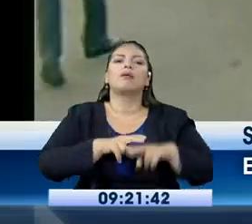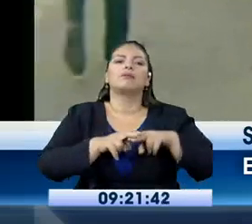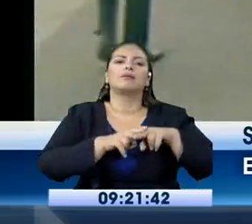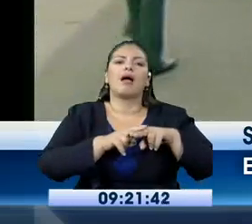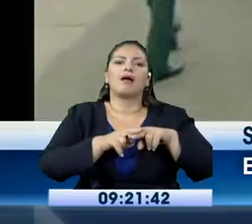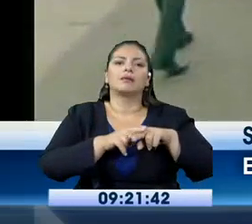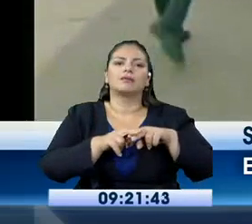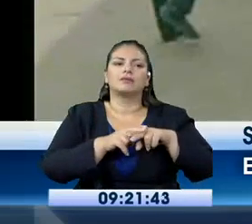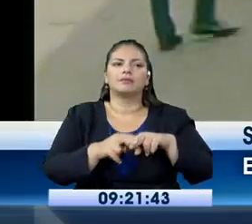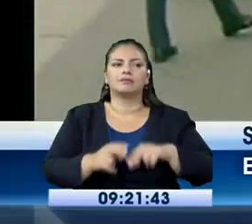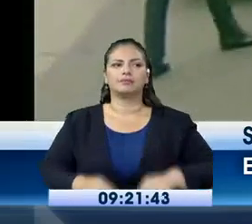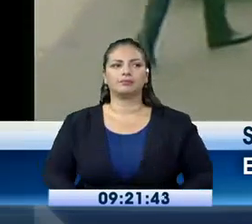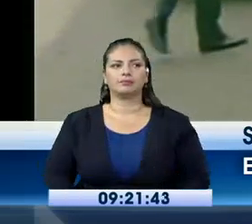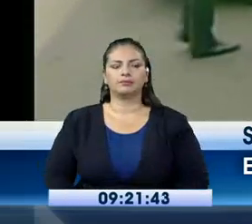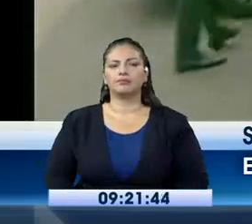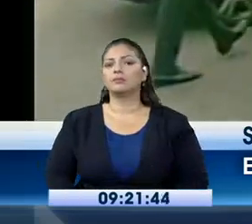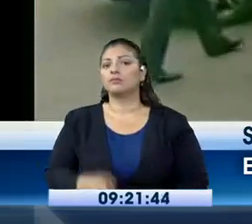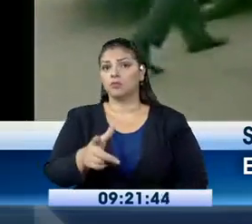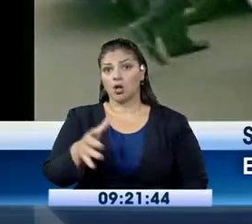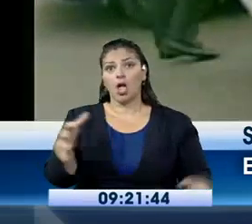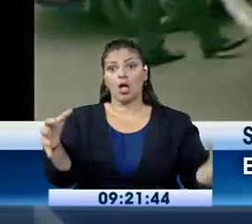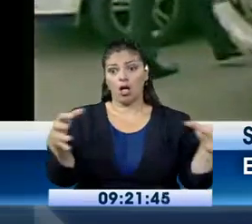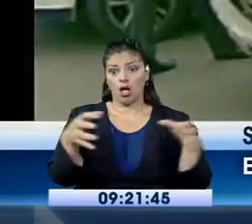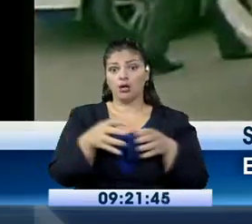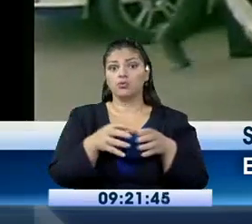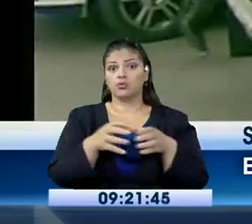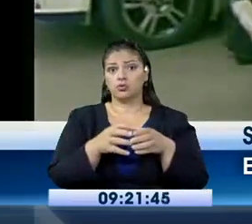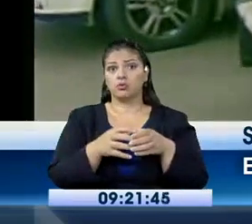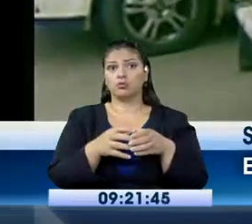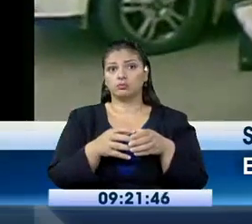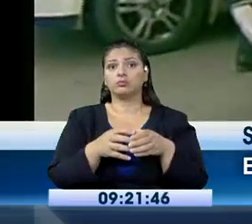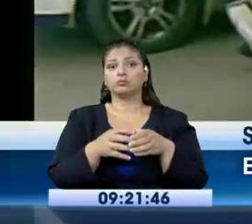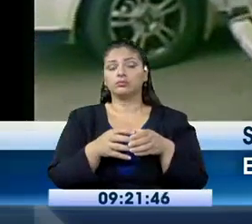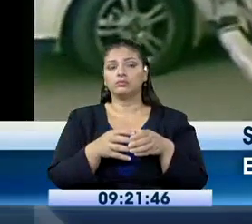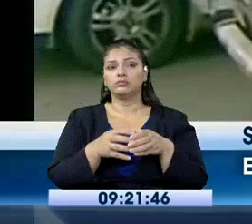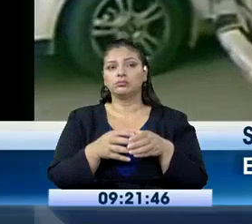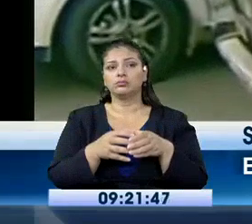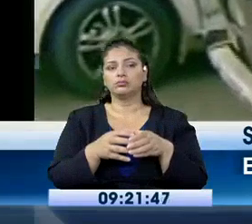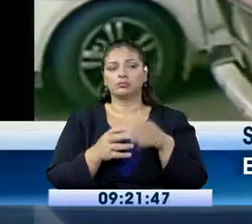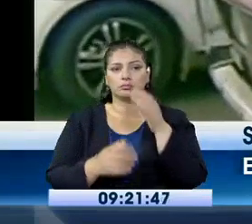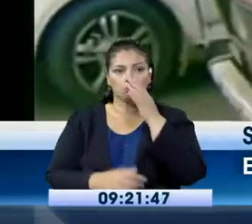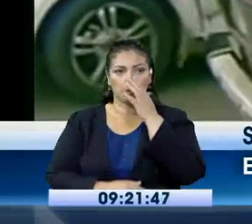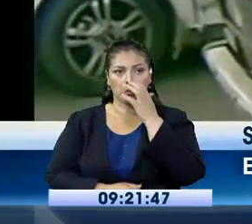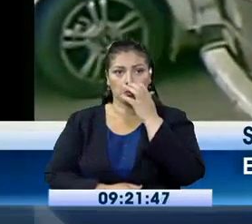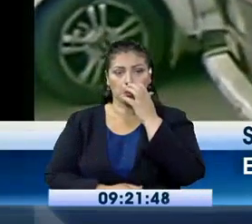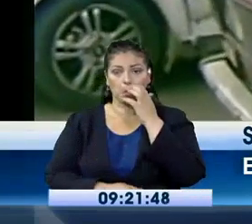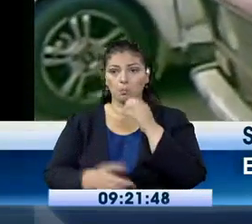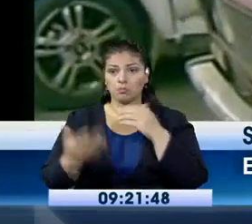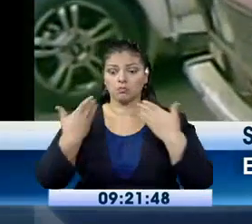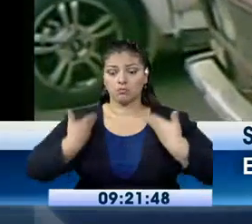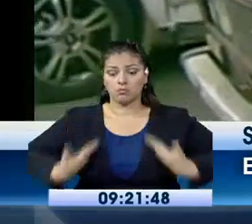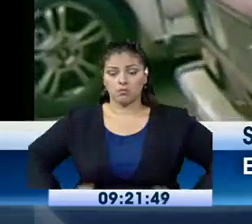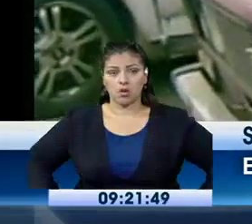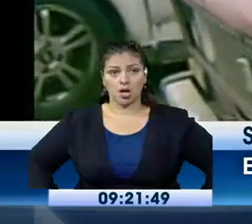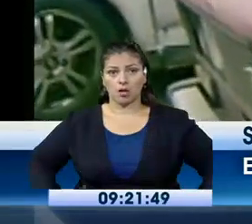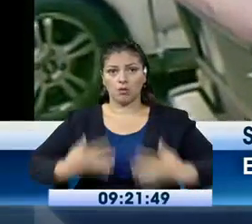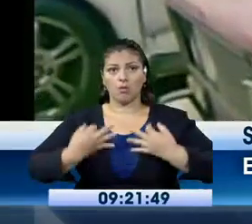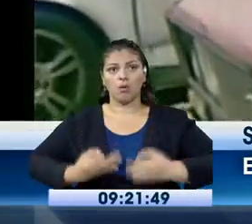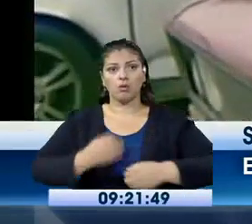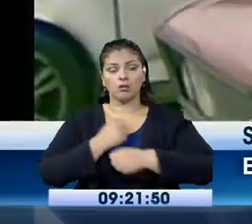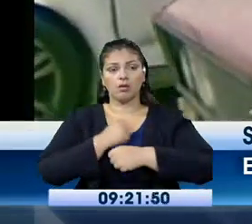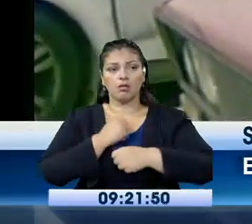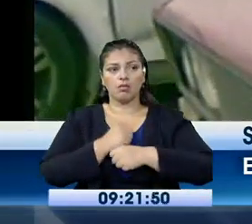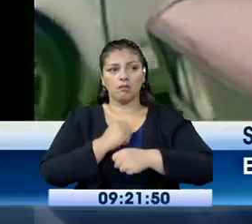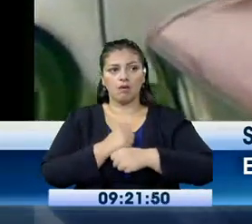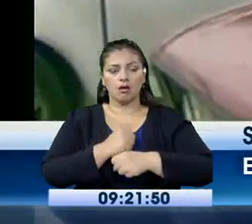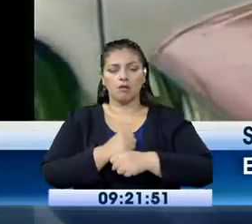forman parte de una asociación, se han organizado, incluso ellos manejan su uniforme para poder trabajar con el traslado de los